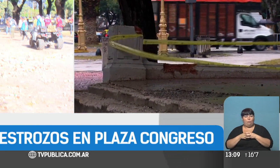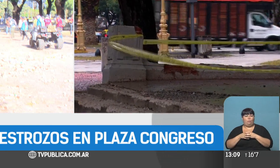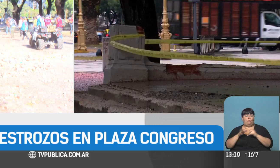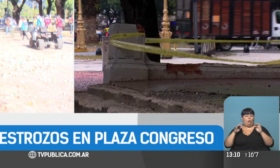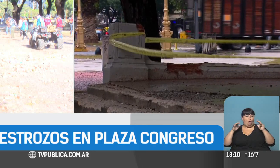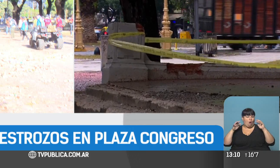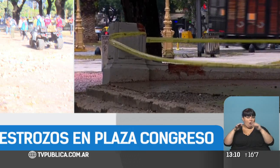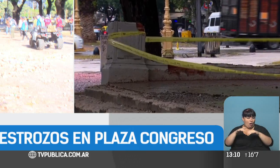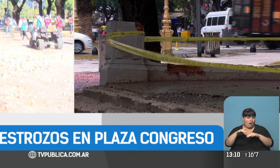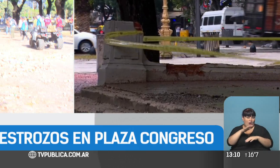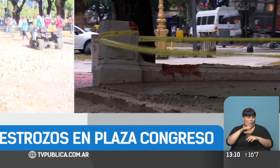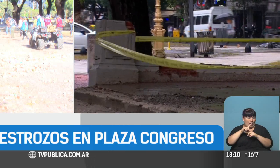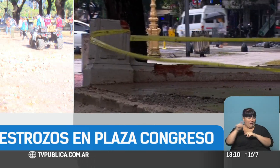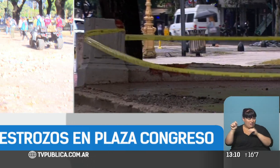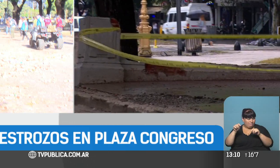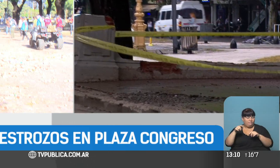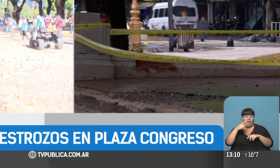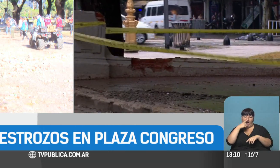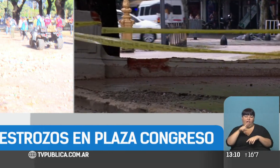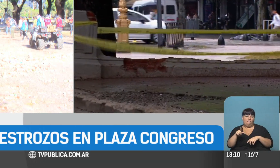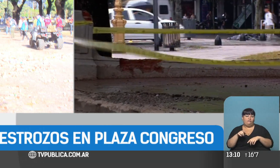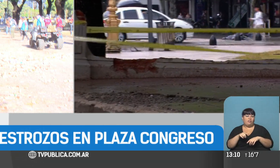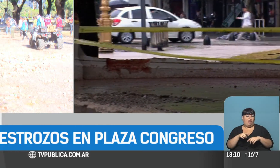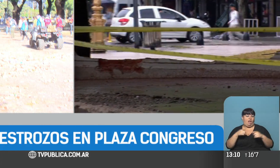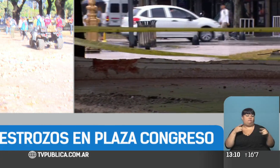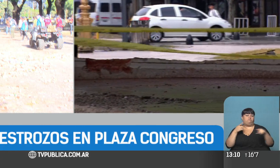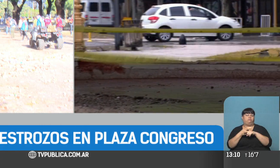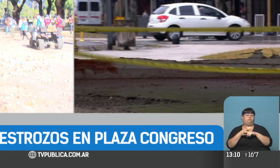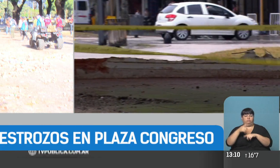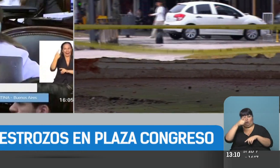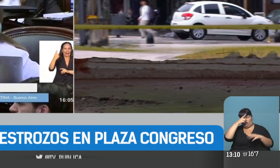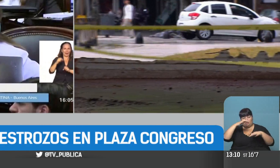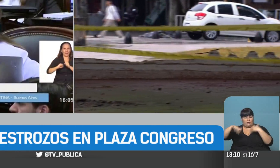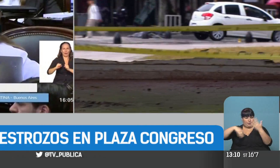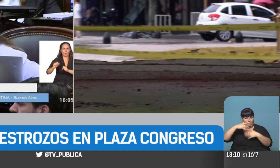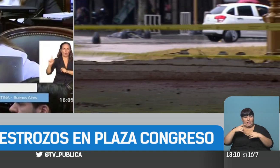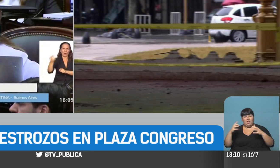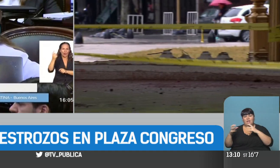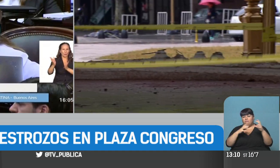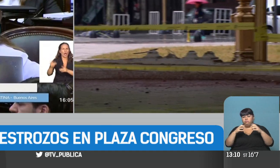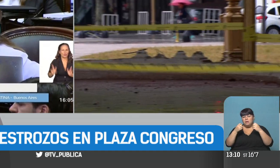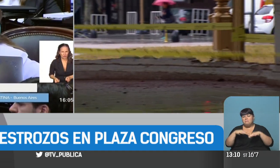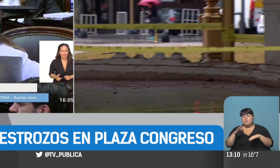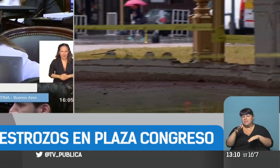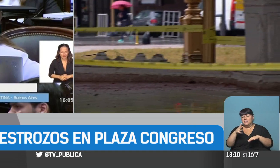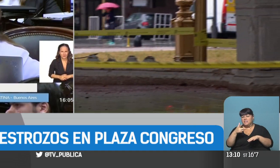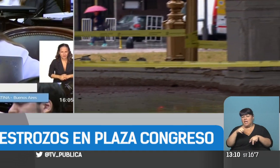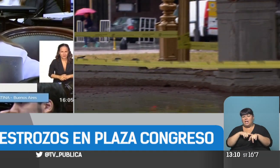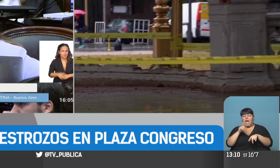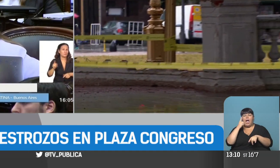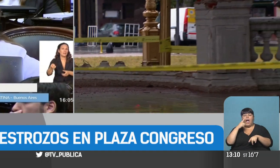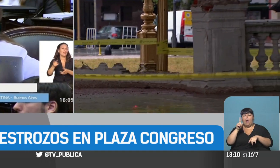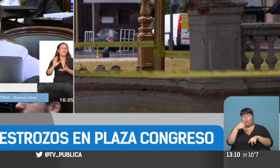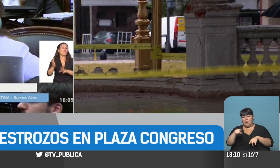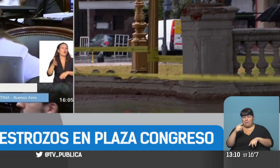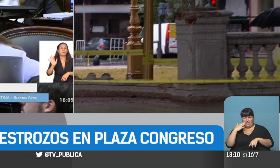estaban desplazando del lugar finalmente se enfrentaron con la policía. Los enfrentamientos comenzaron cerca de las